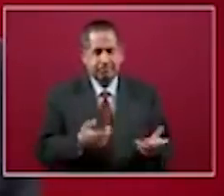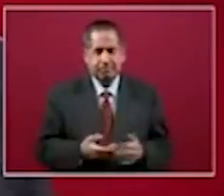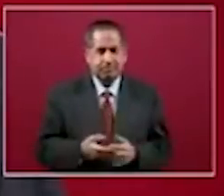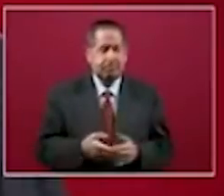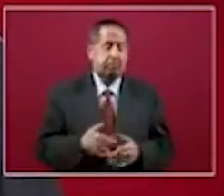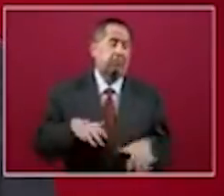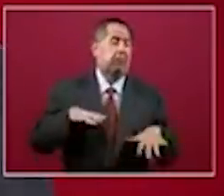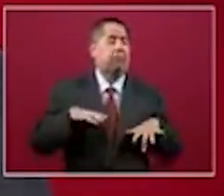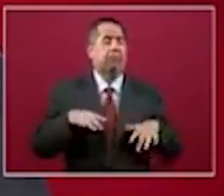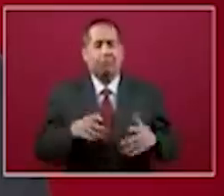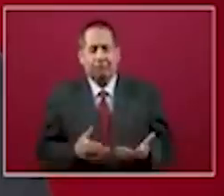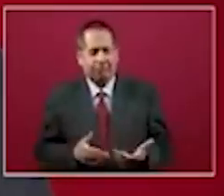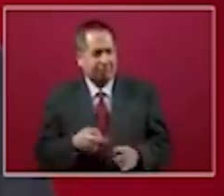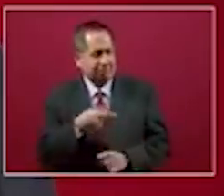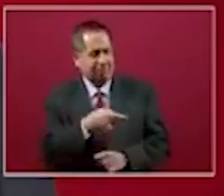conchudo,